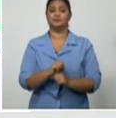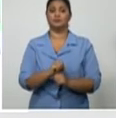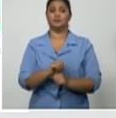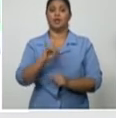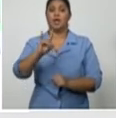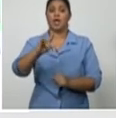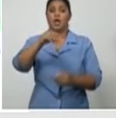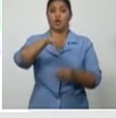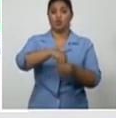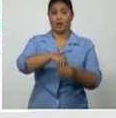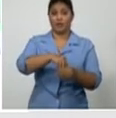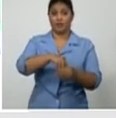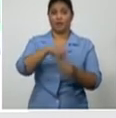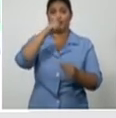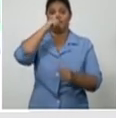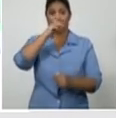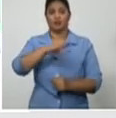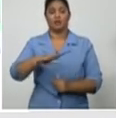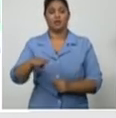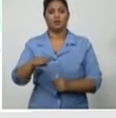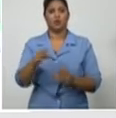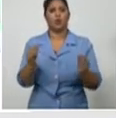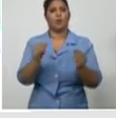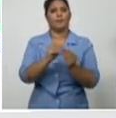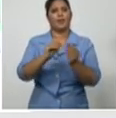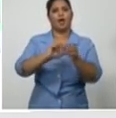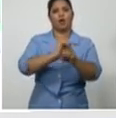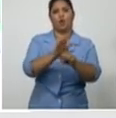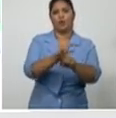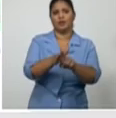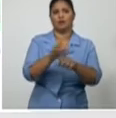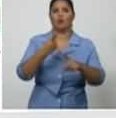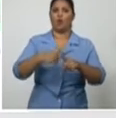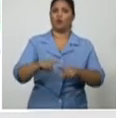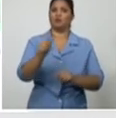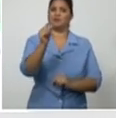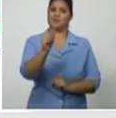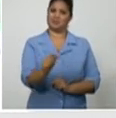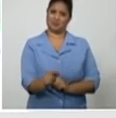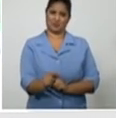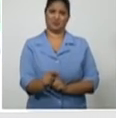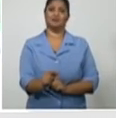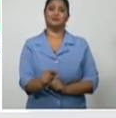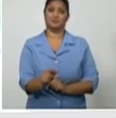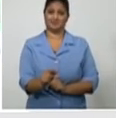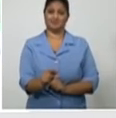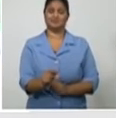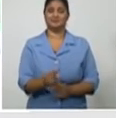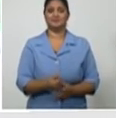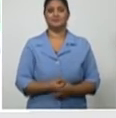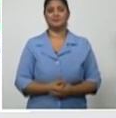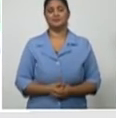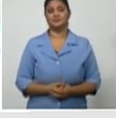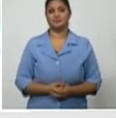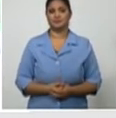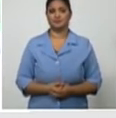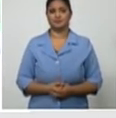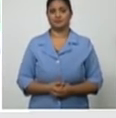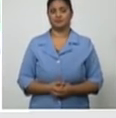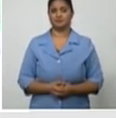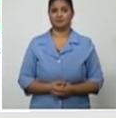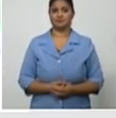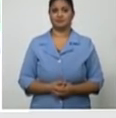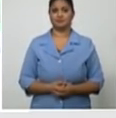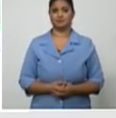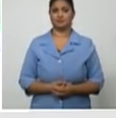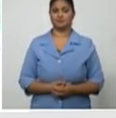casos confirmados ya previamente. Y es verdad que es una cifra muy